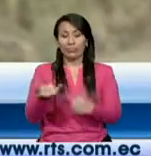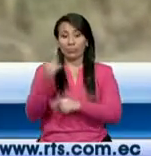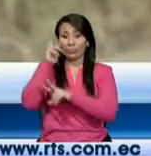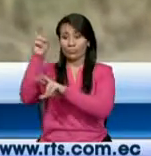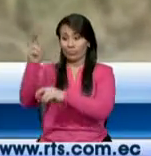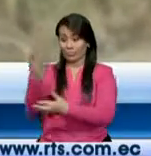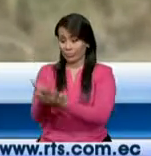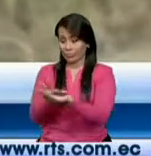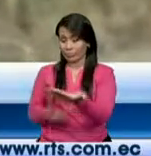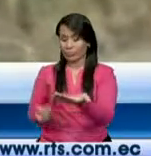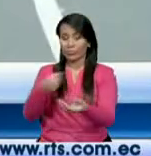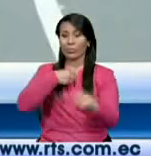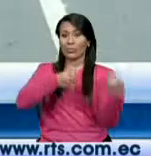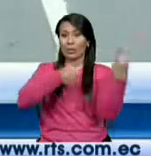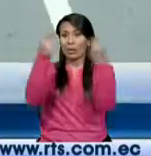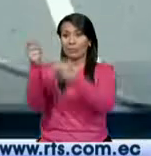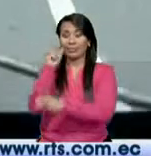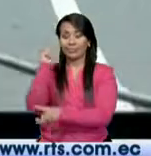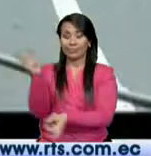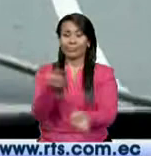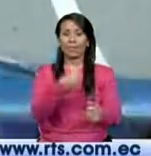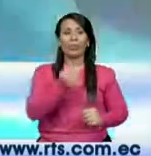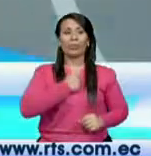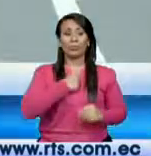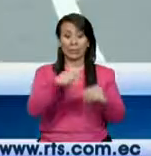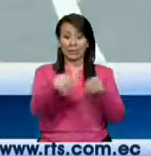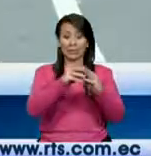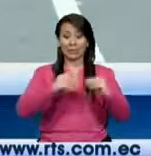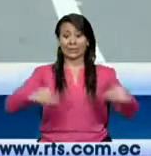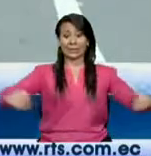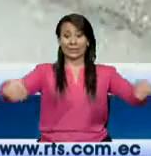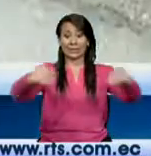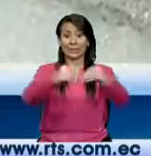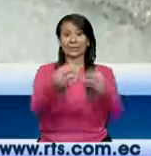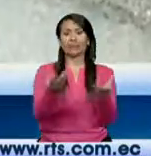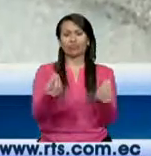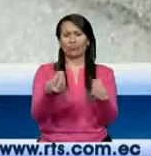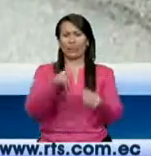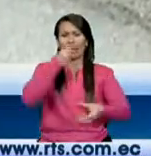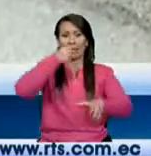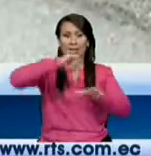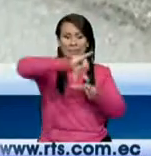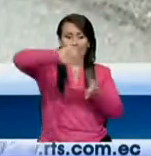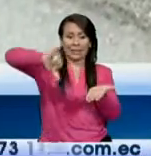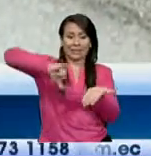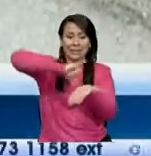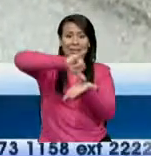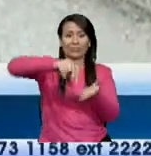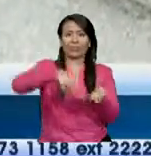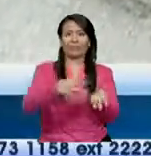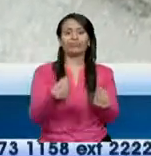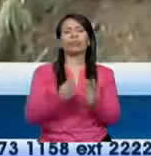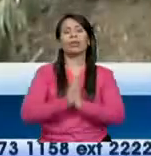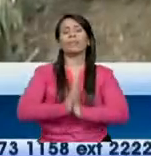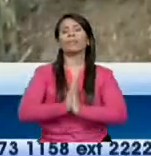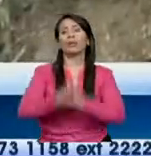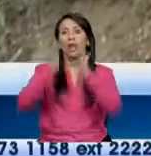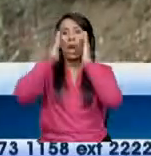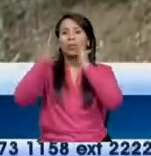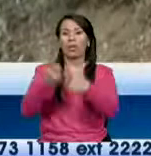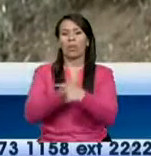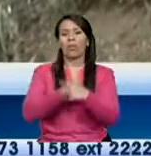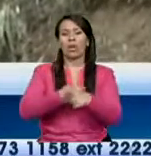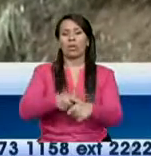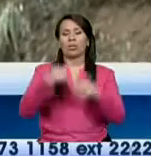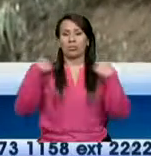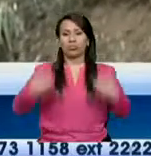emitiremos los informes a la fiscalía. El propietario del terreno, que se vio ampliamente afectado por la sustancia que derramó el contenedor, solicitó ser atendido de forma urgente.